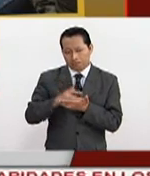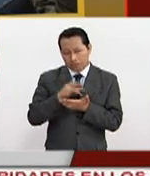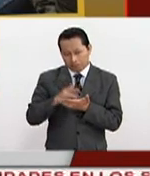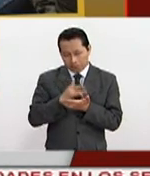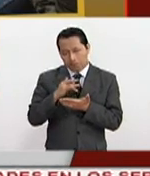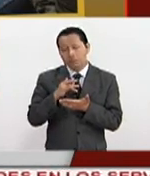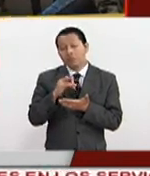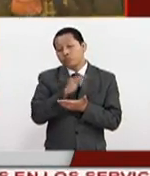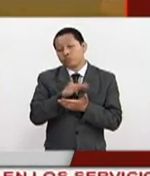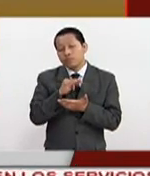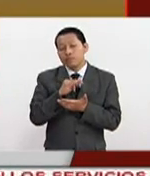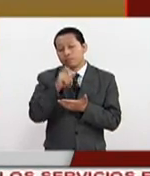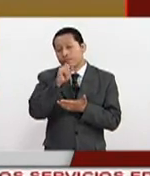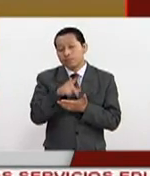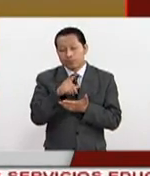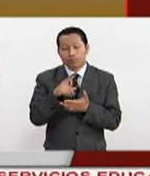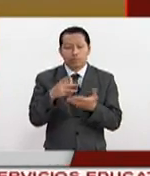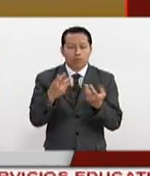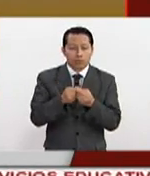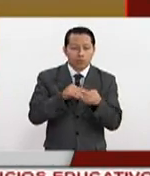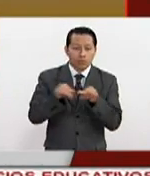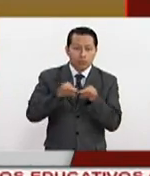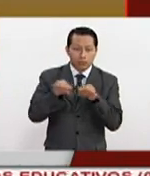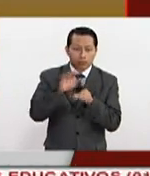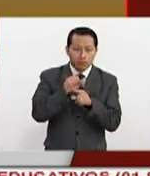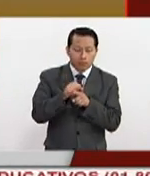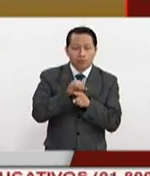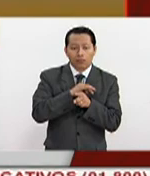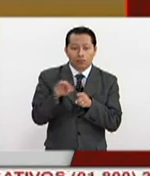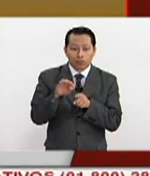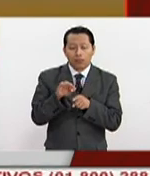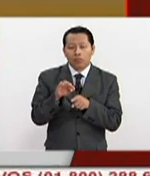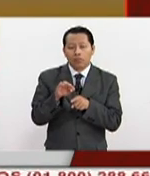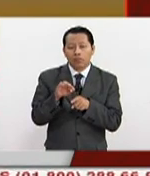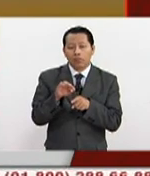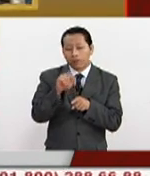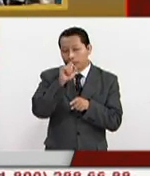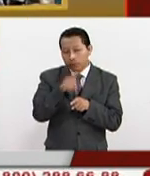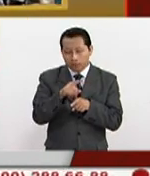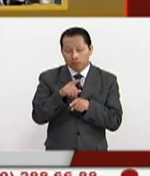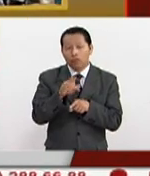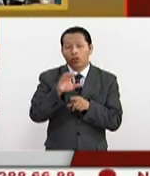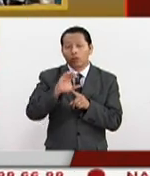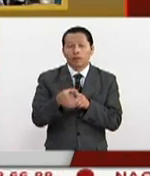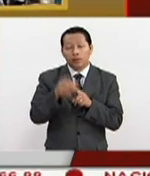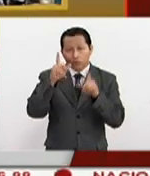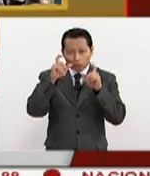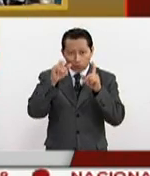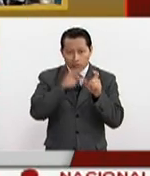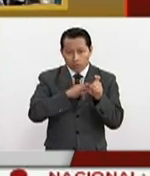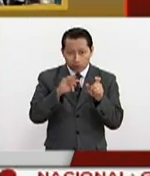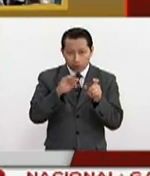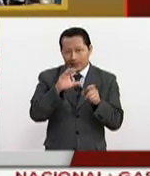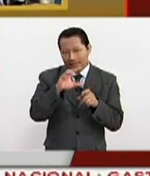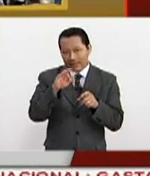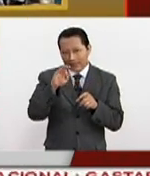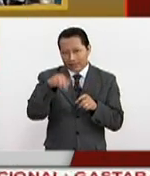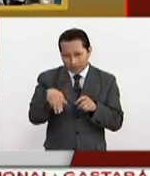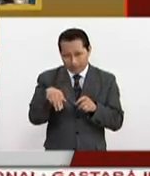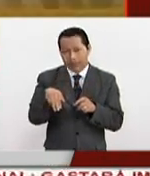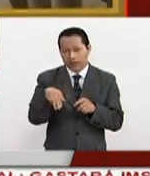Claro. Realmente estamos trabajando juntos para lograr este evento. El Comité Fotográfico es